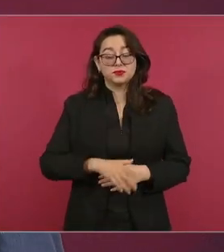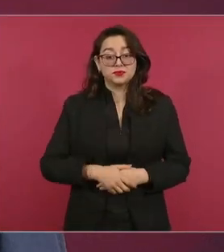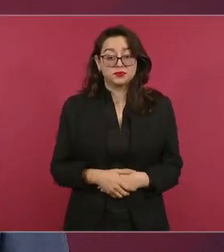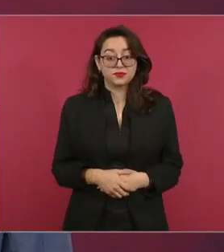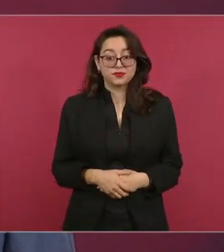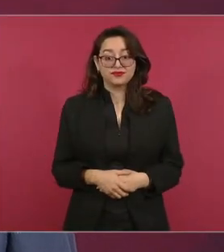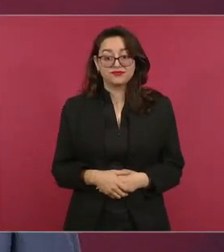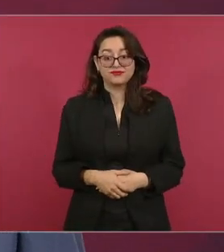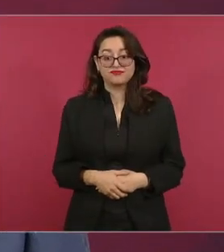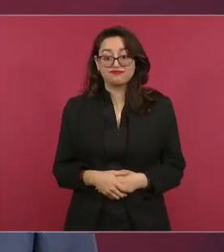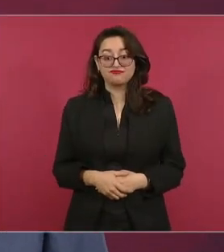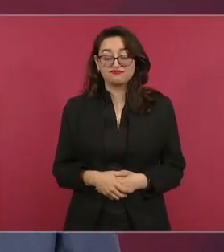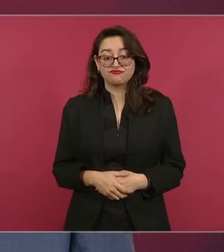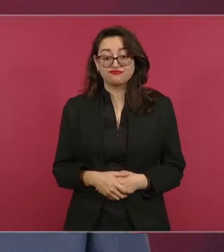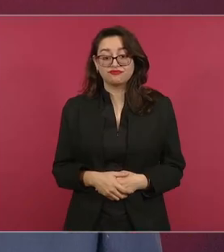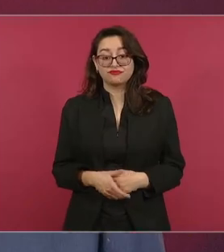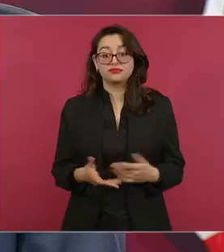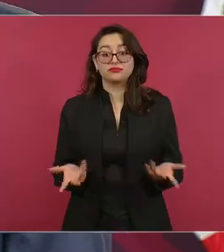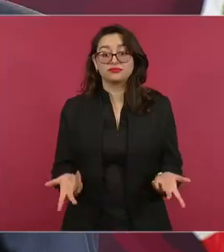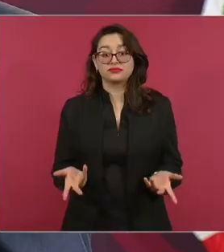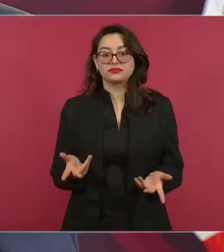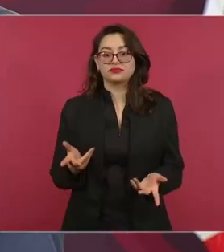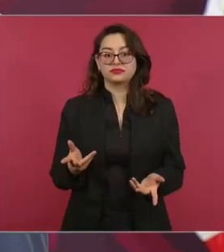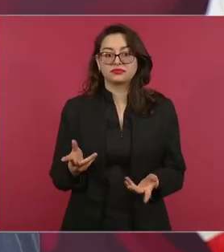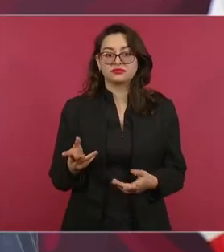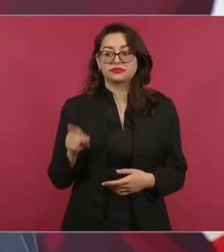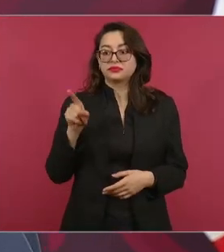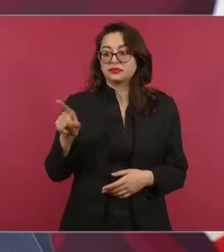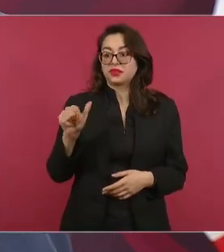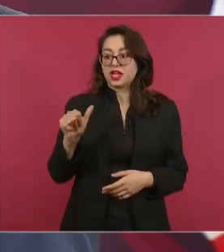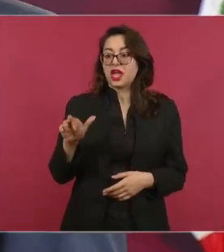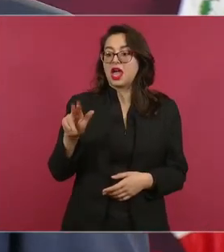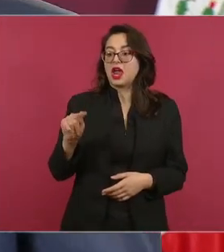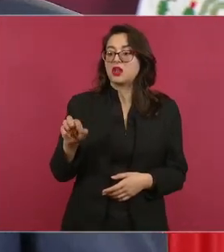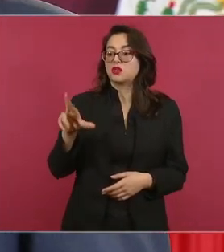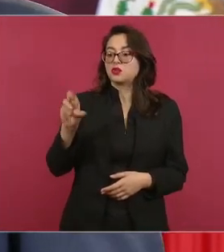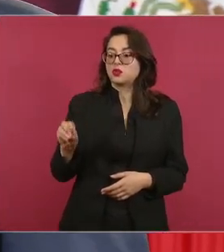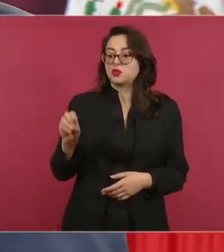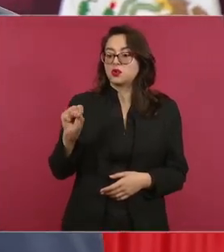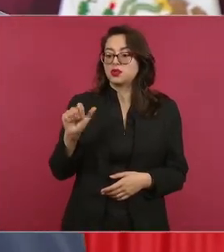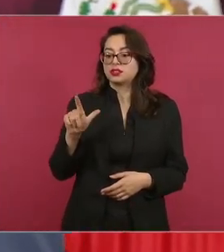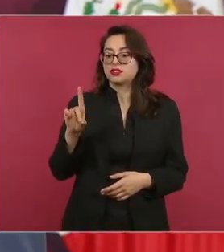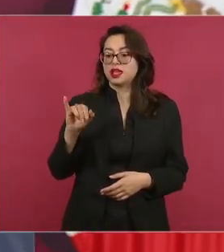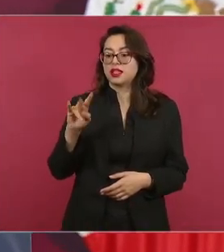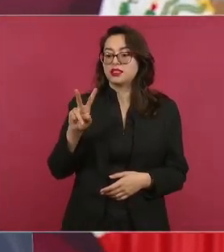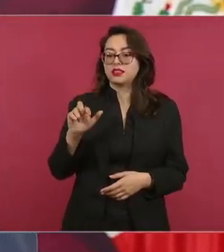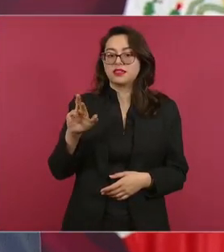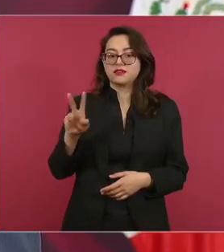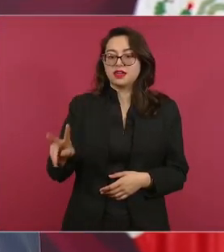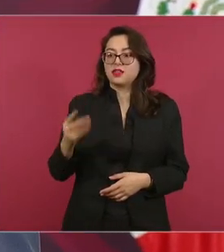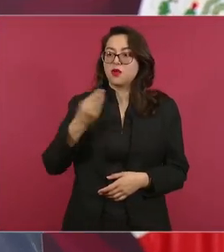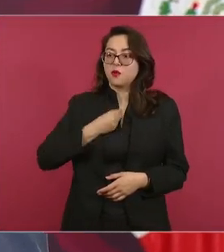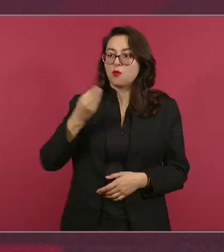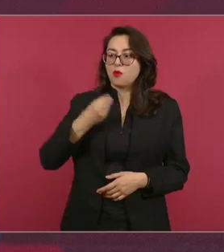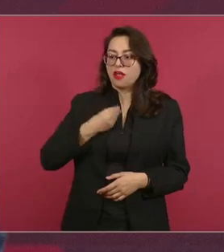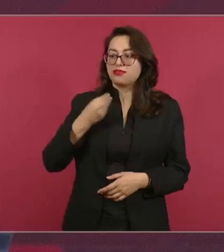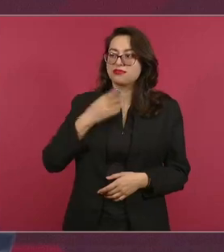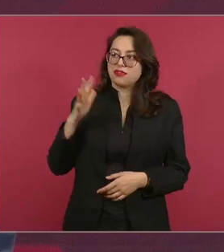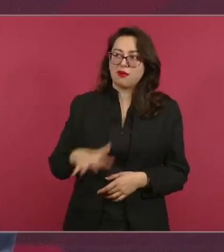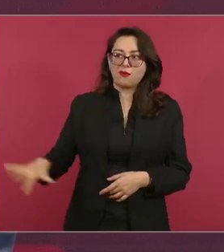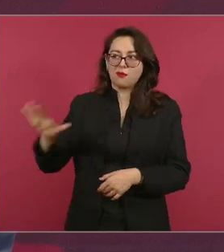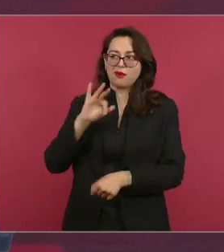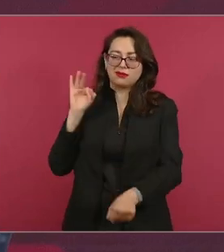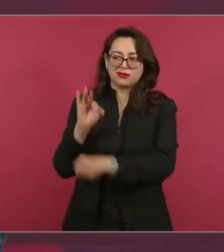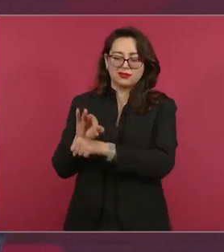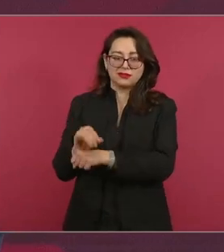nada más que Arturo Saldívar, aguanta, el pueblo se levanta.